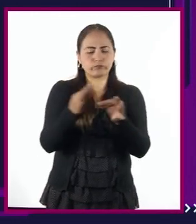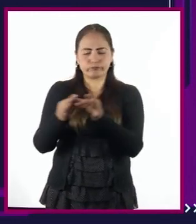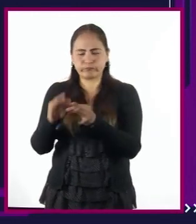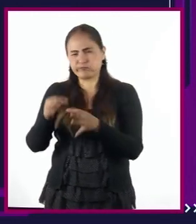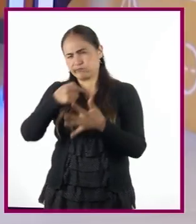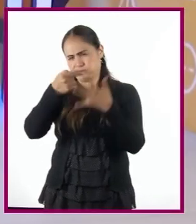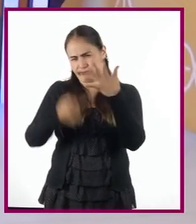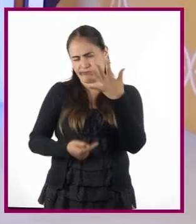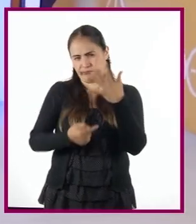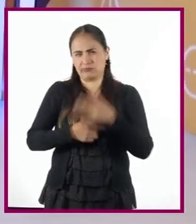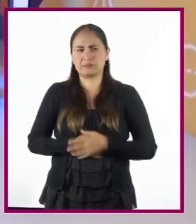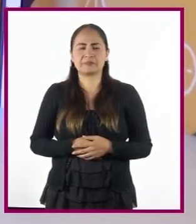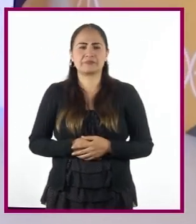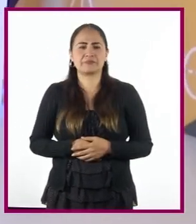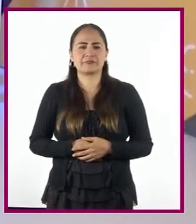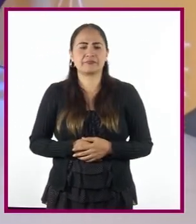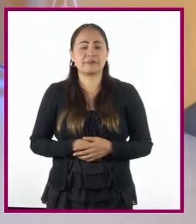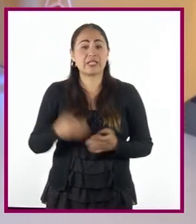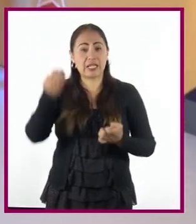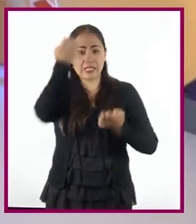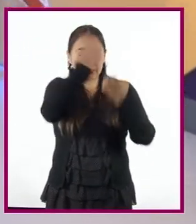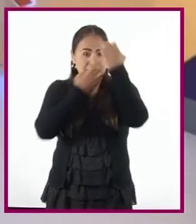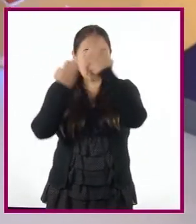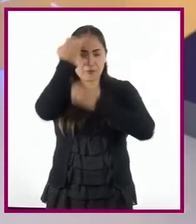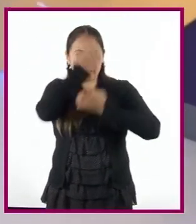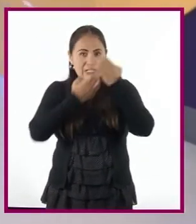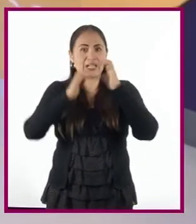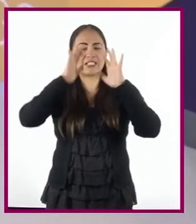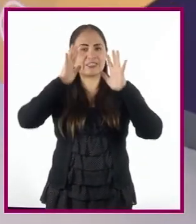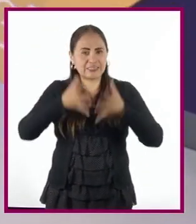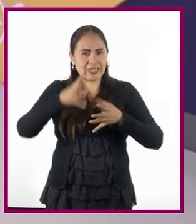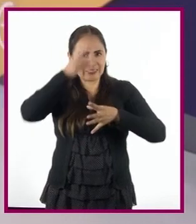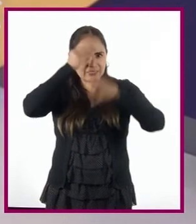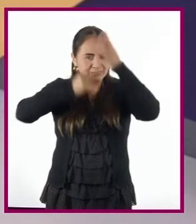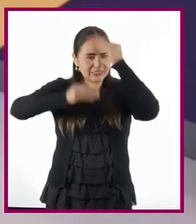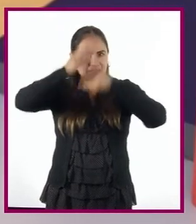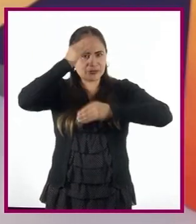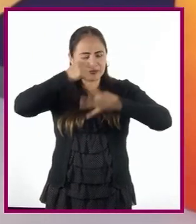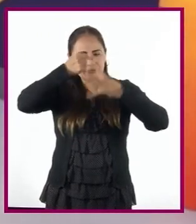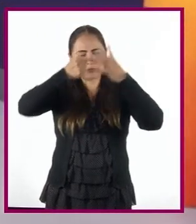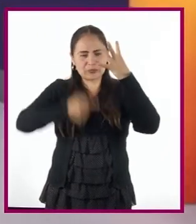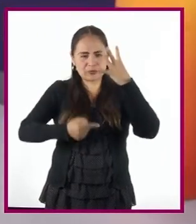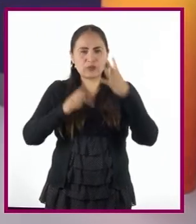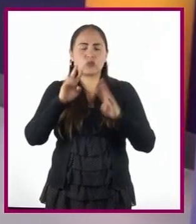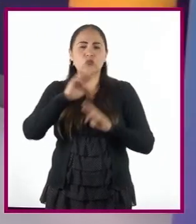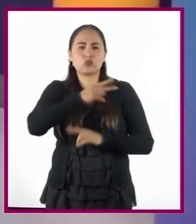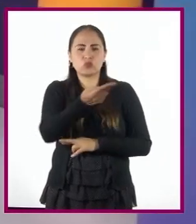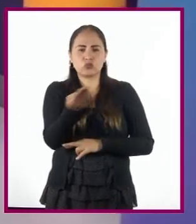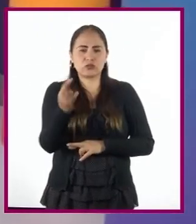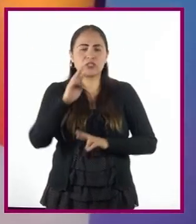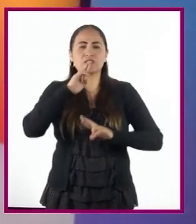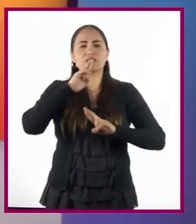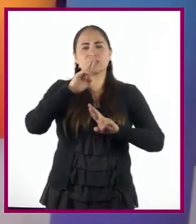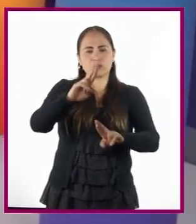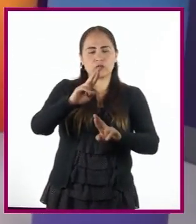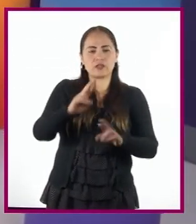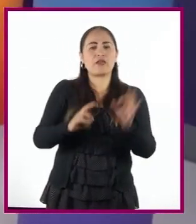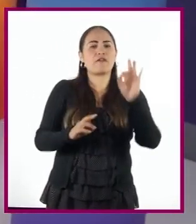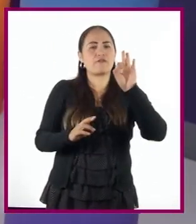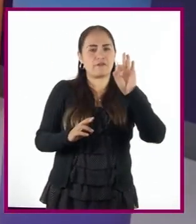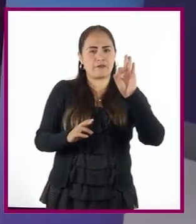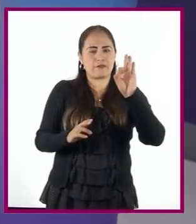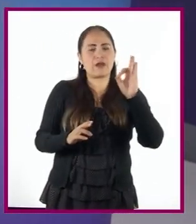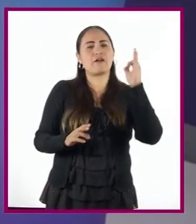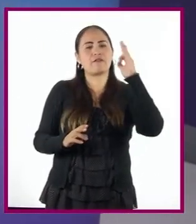otros. Para evaluar lo que hemos aprendido hasta el momento, respondan como falso o